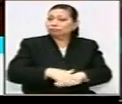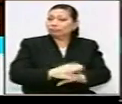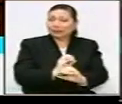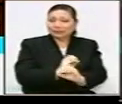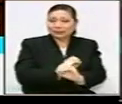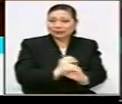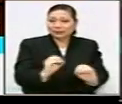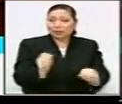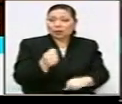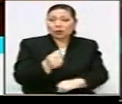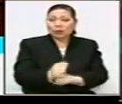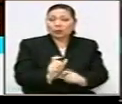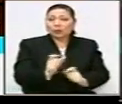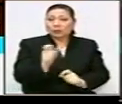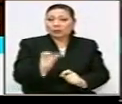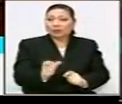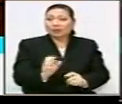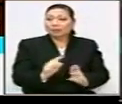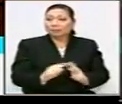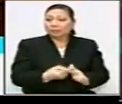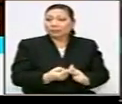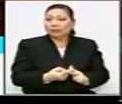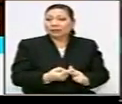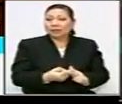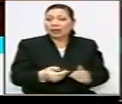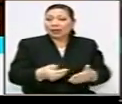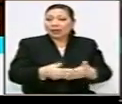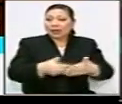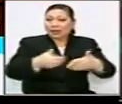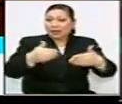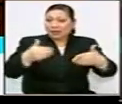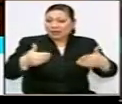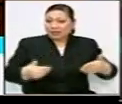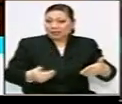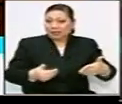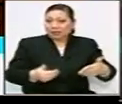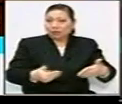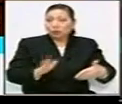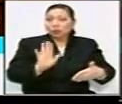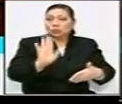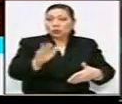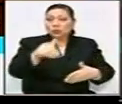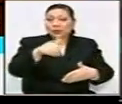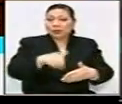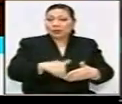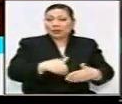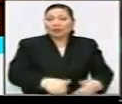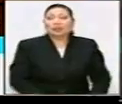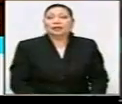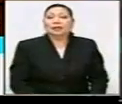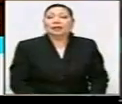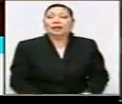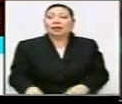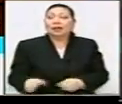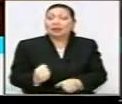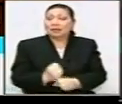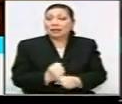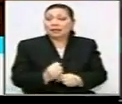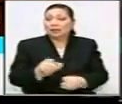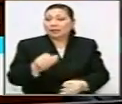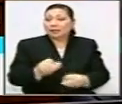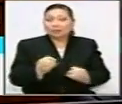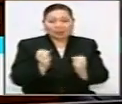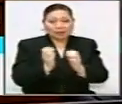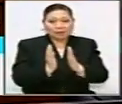penales contra un congresista iniciado con anterioridad a su candidatura. La ejecución de la